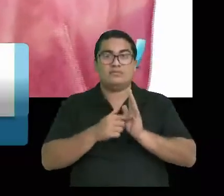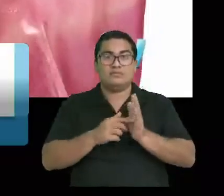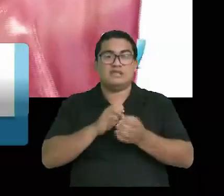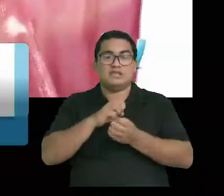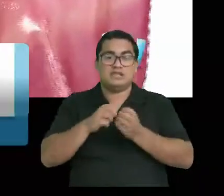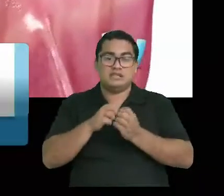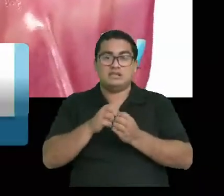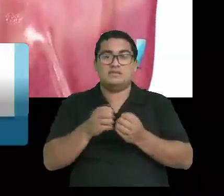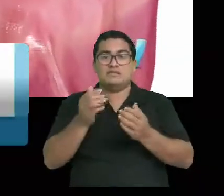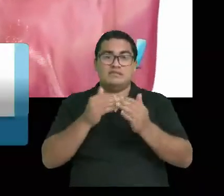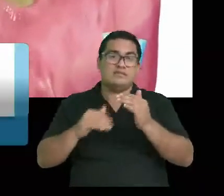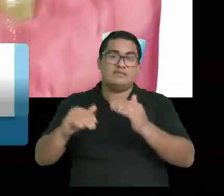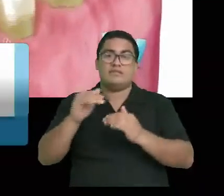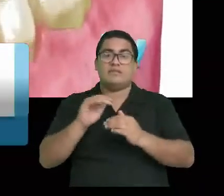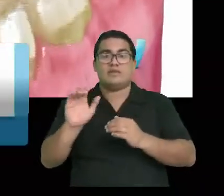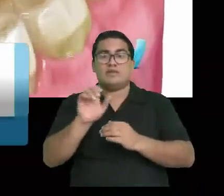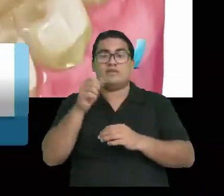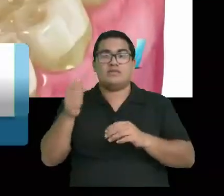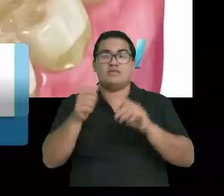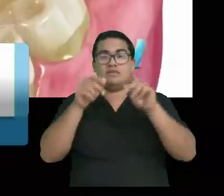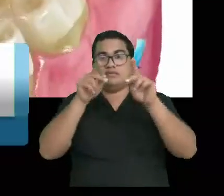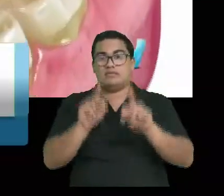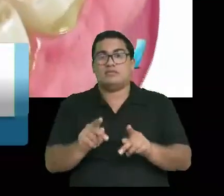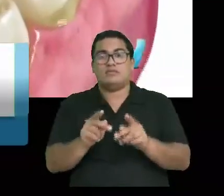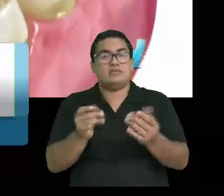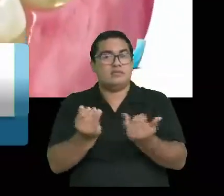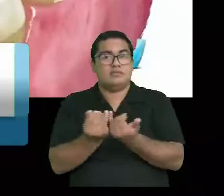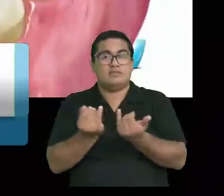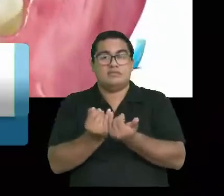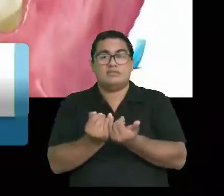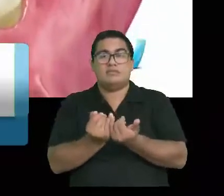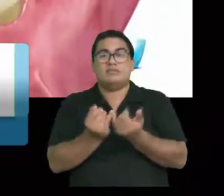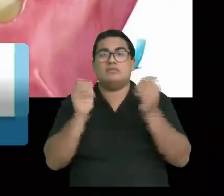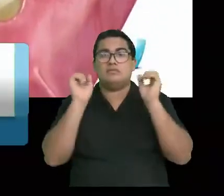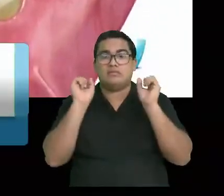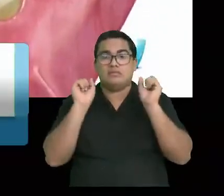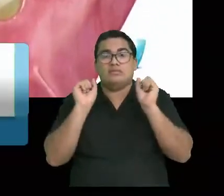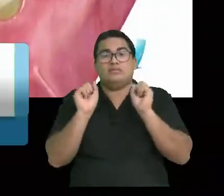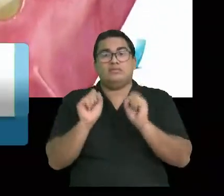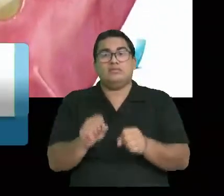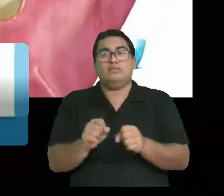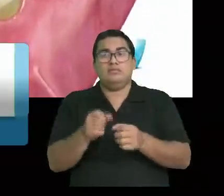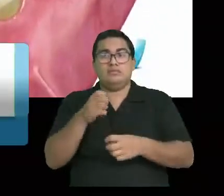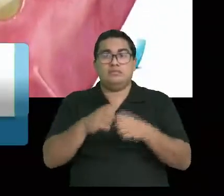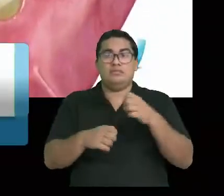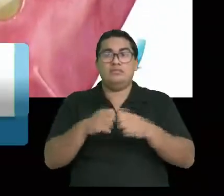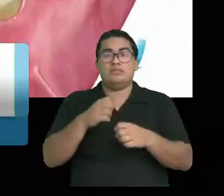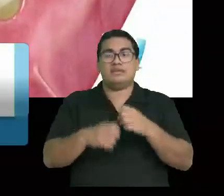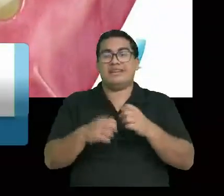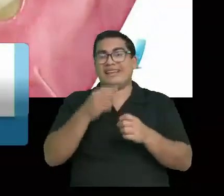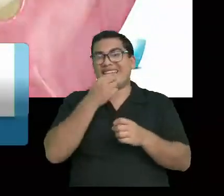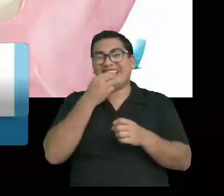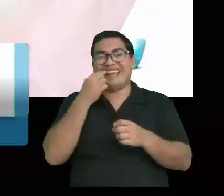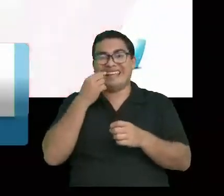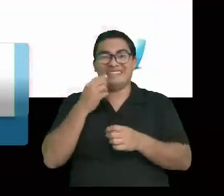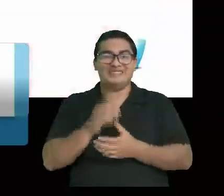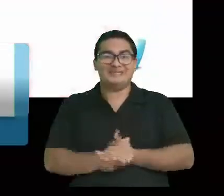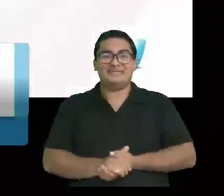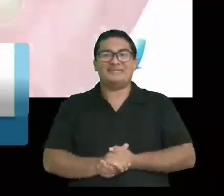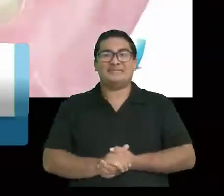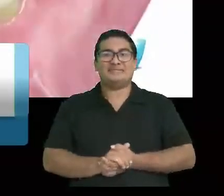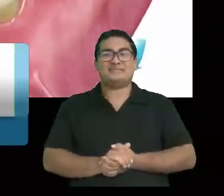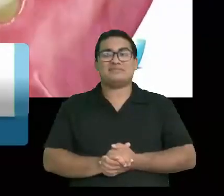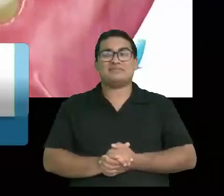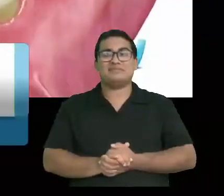los dientes que otra, quiere decir que está más propensa a problemas dentales. Sí,